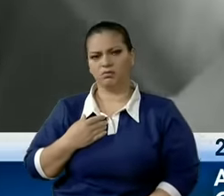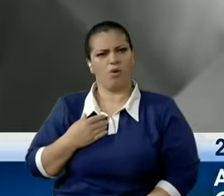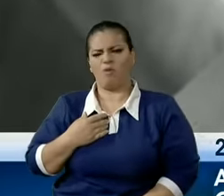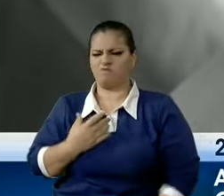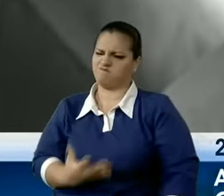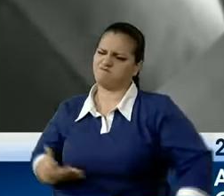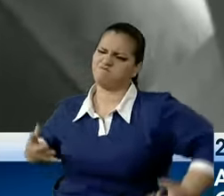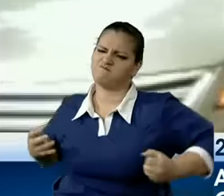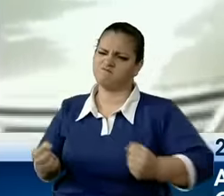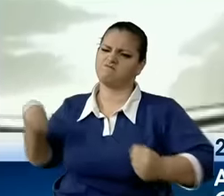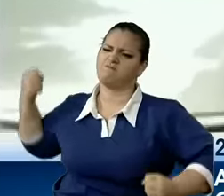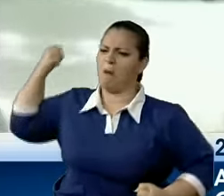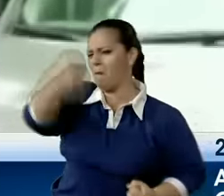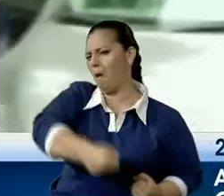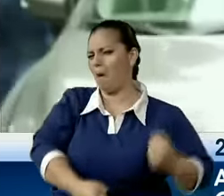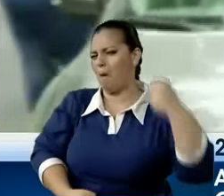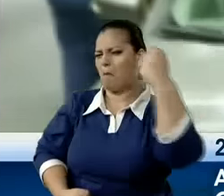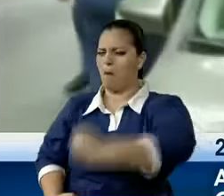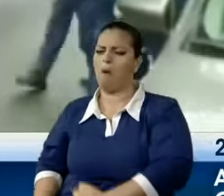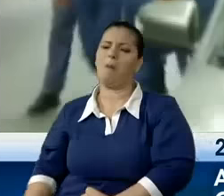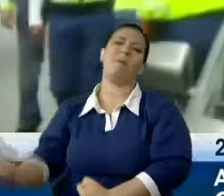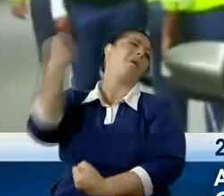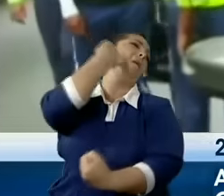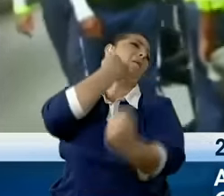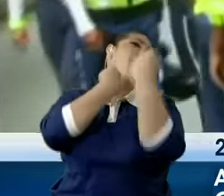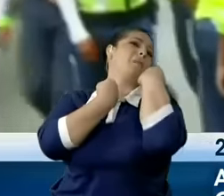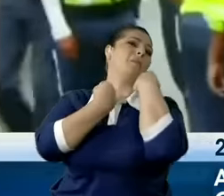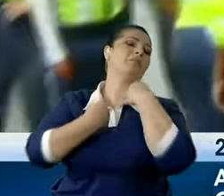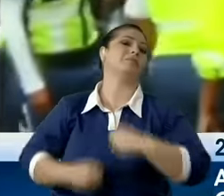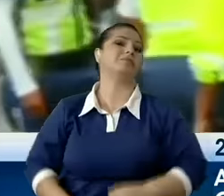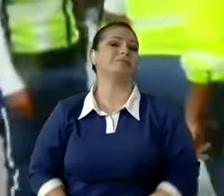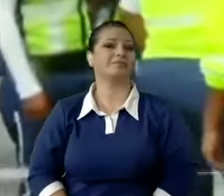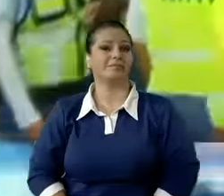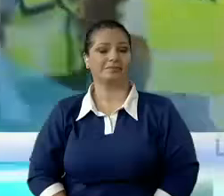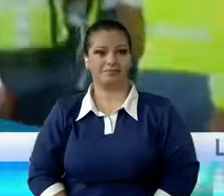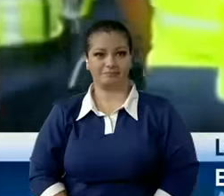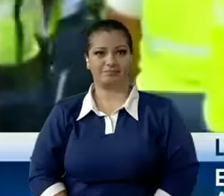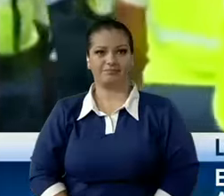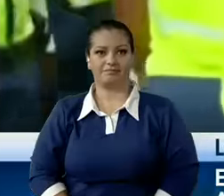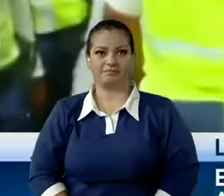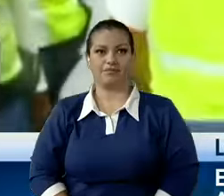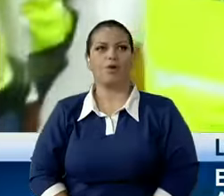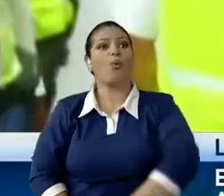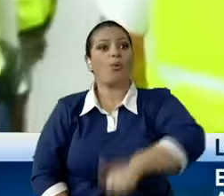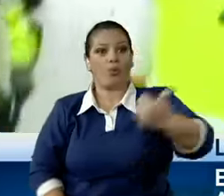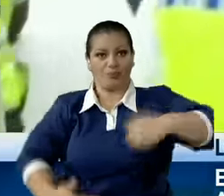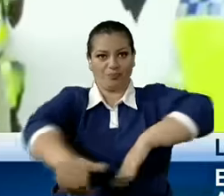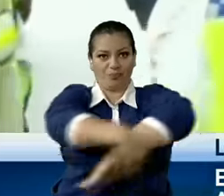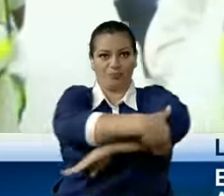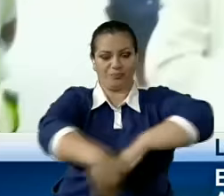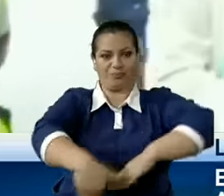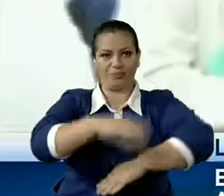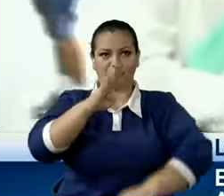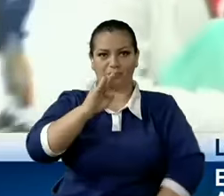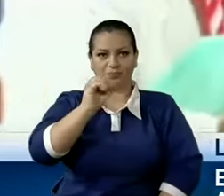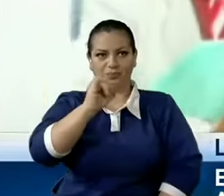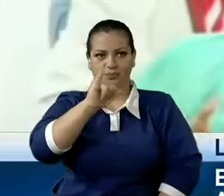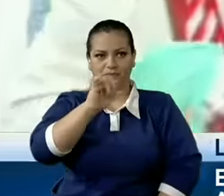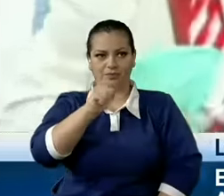de puñete los así. En las calles Boyacá y Clemente Vallén se dio otro percance luego de que un agente de tránsito le hiciera